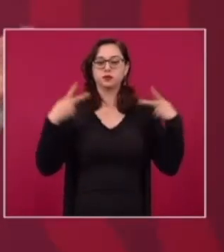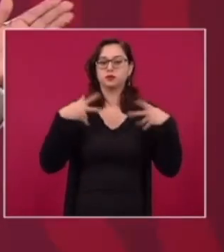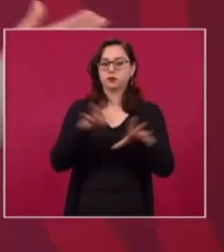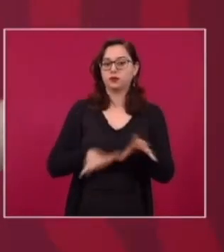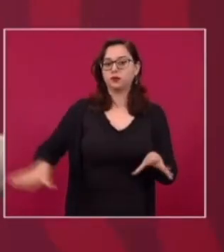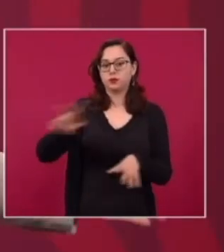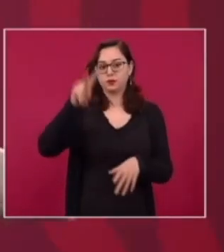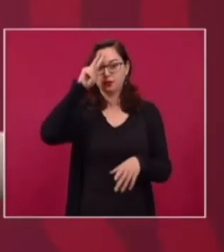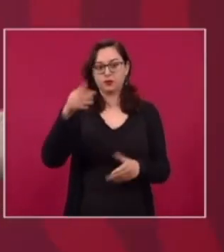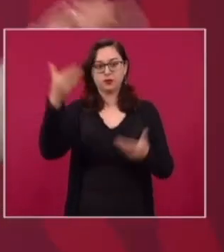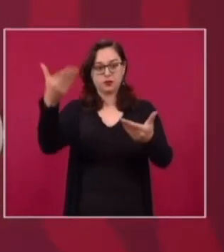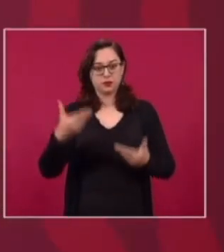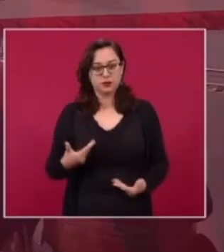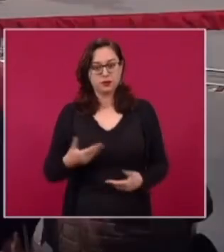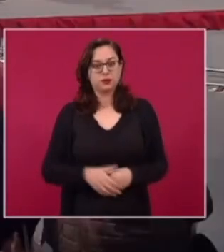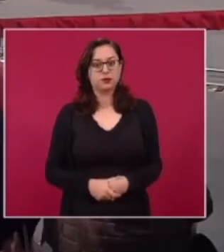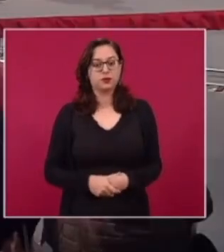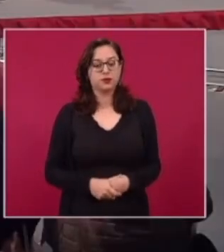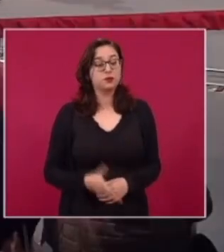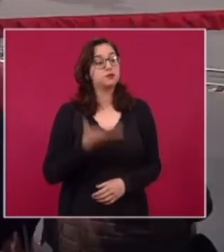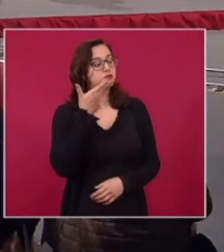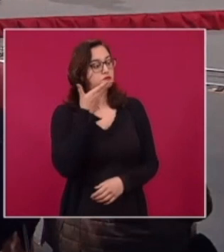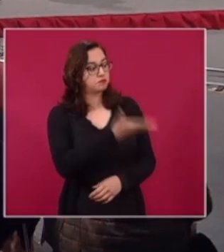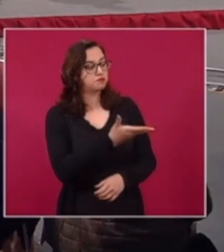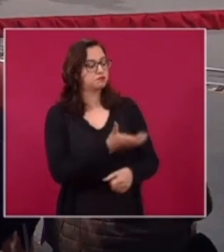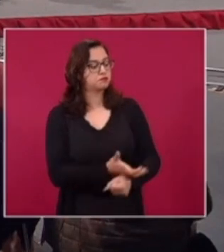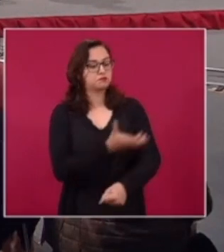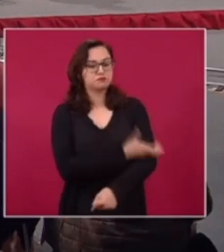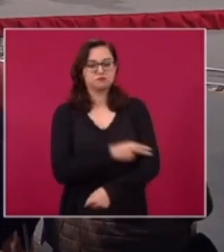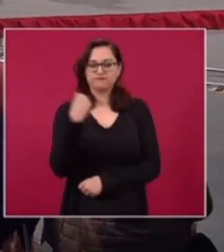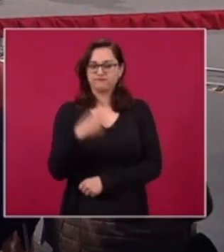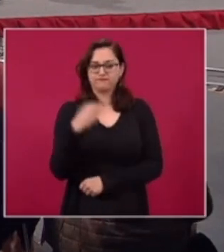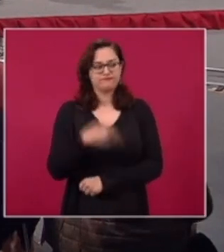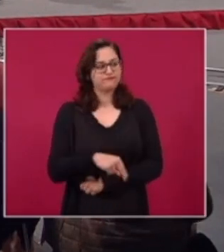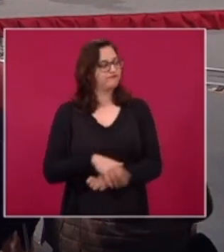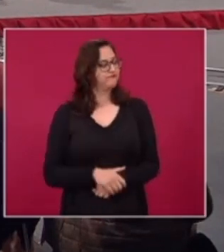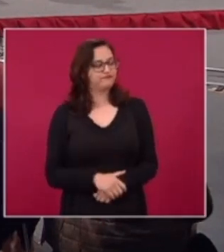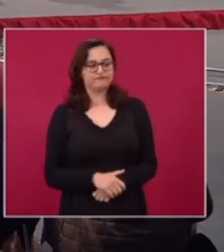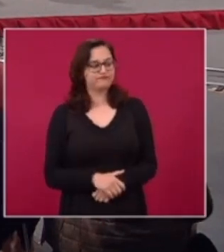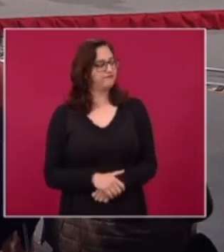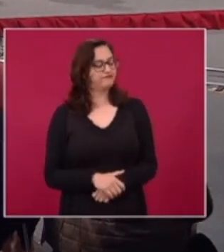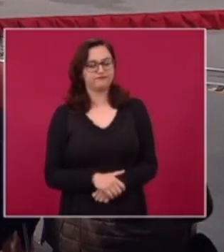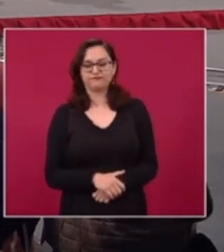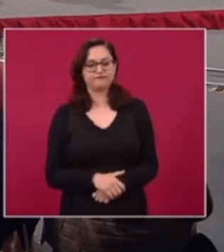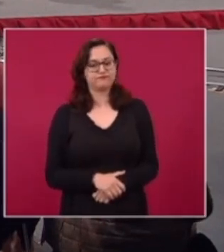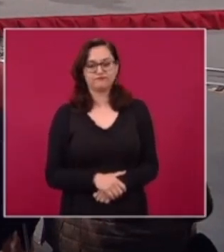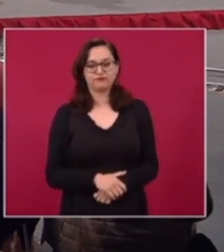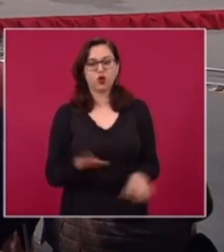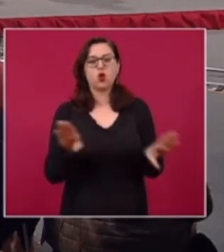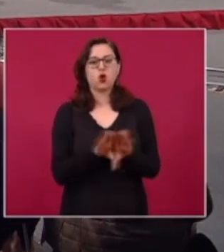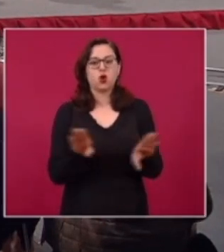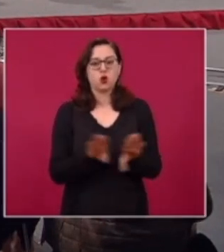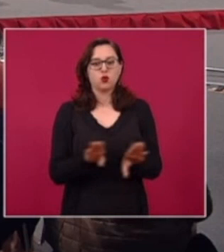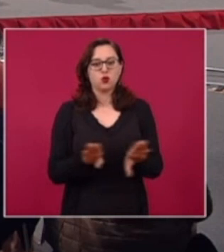Esta persona que está aquí, que no merece ni que mencione su nombre, ¿con qué calidad moral, al igual que